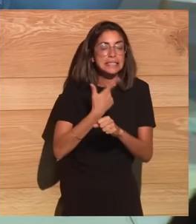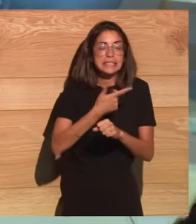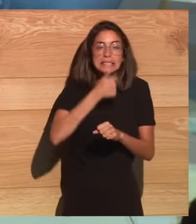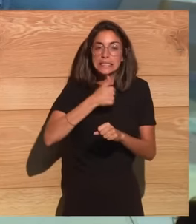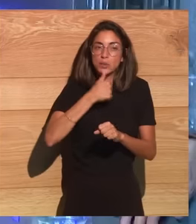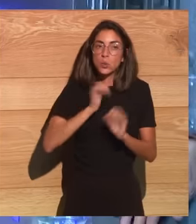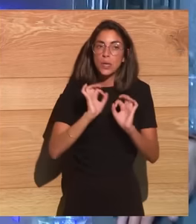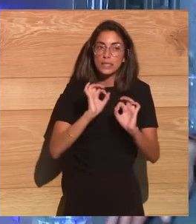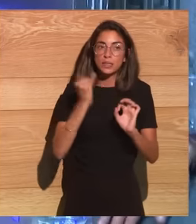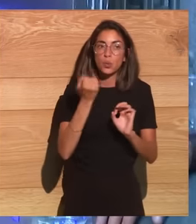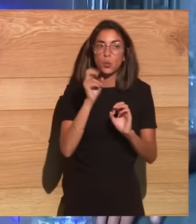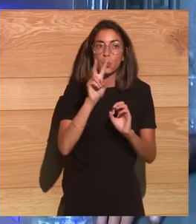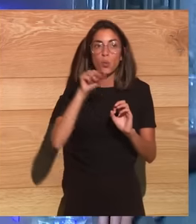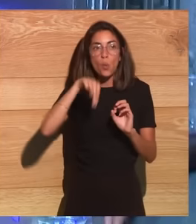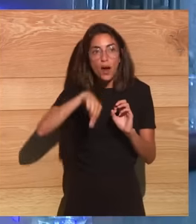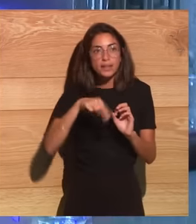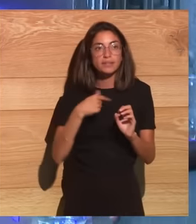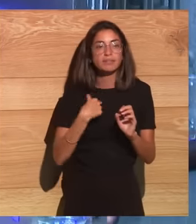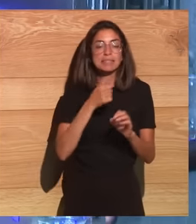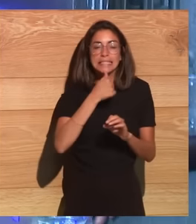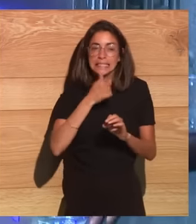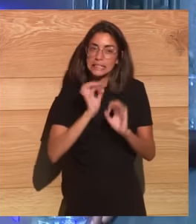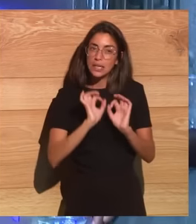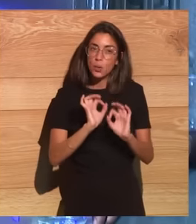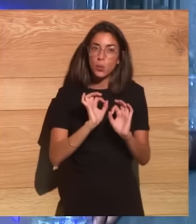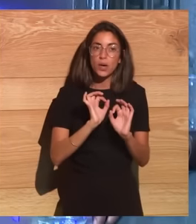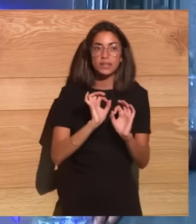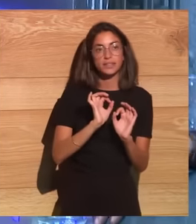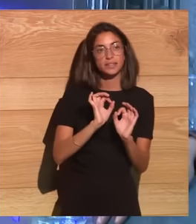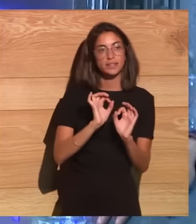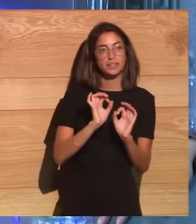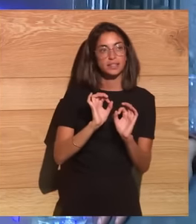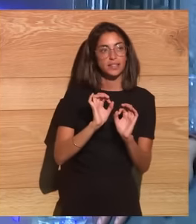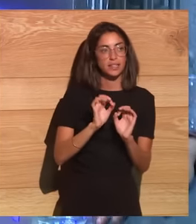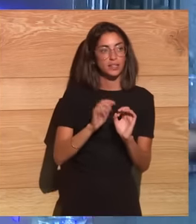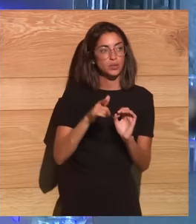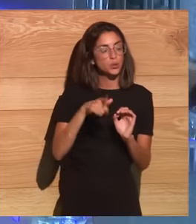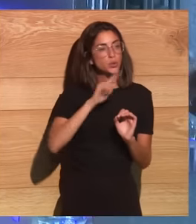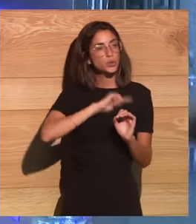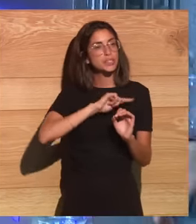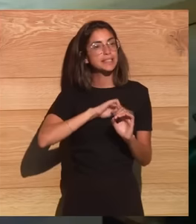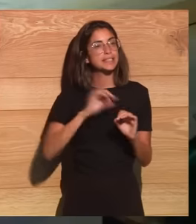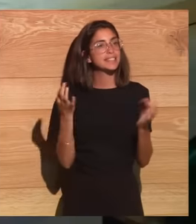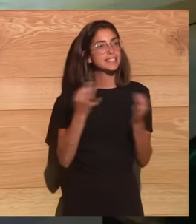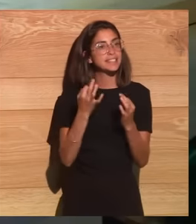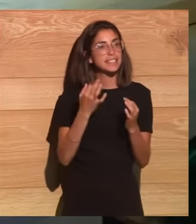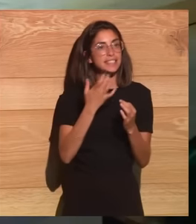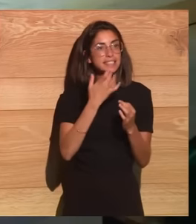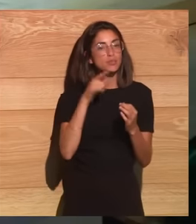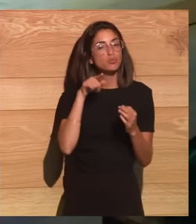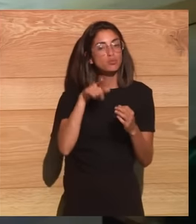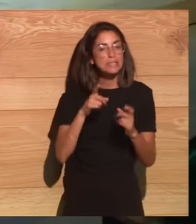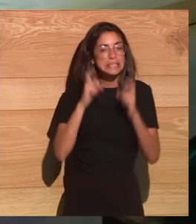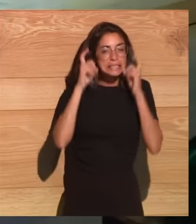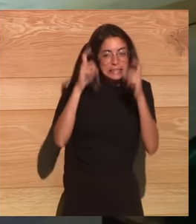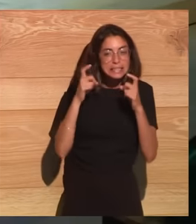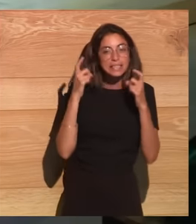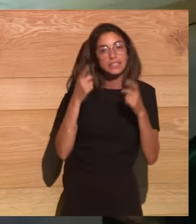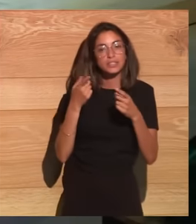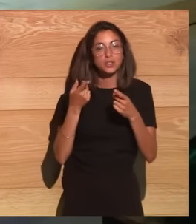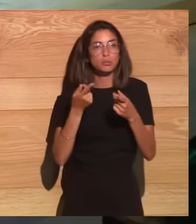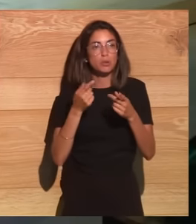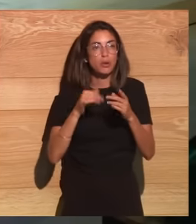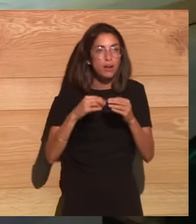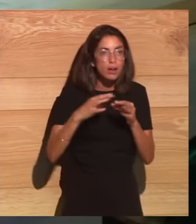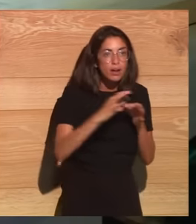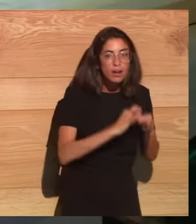enseguida va a estar el servicio, de verdad. Estás en forma, Juan. Ya está Juan levantando la mano. ¿Qué se siente, Rodrigo, cuando tú estás intentando hilar algo y de repente Juan